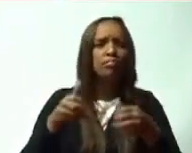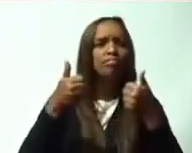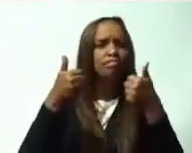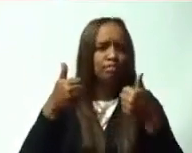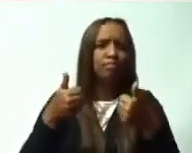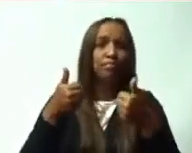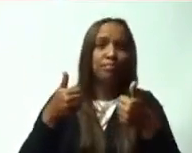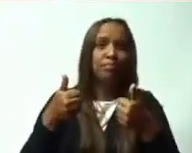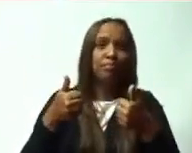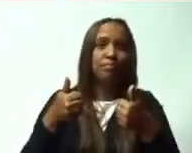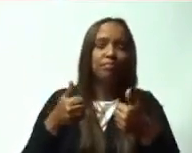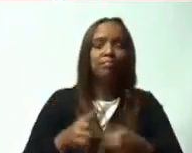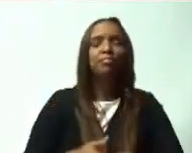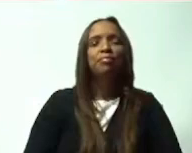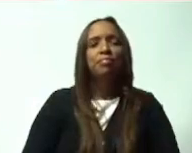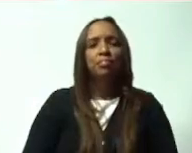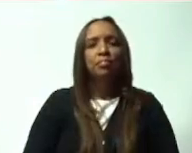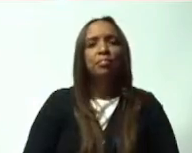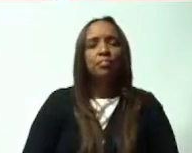Felicitar, presidente,